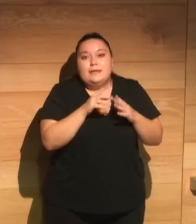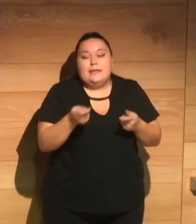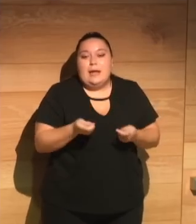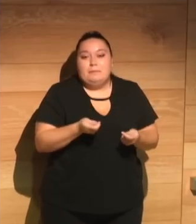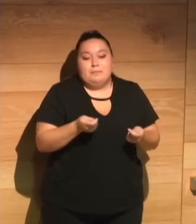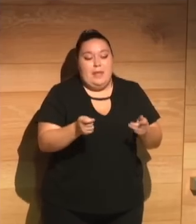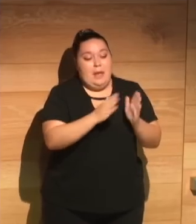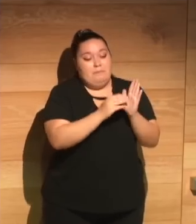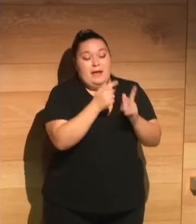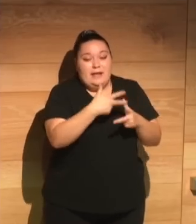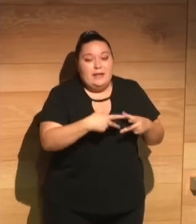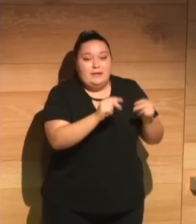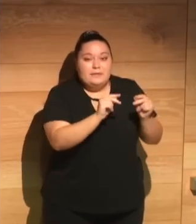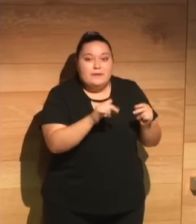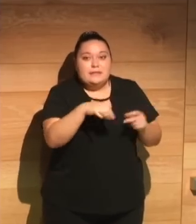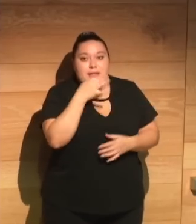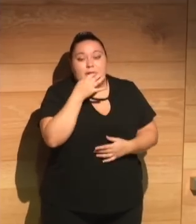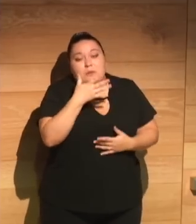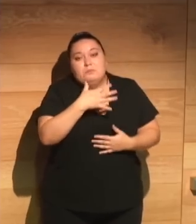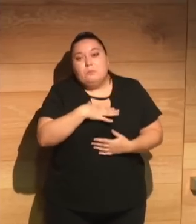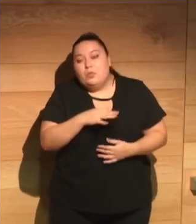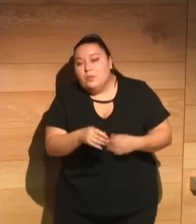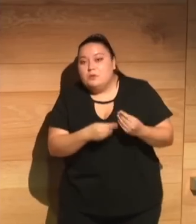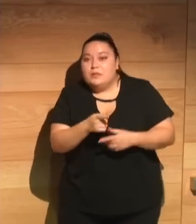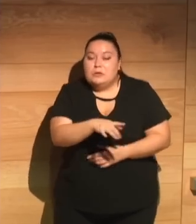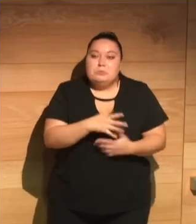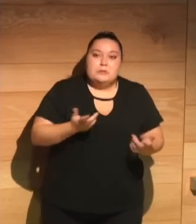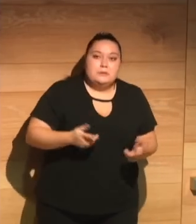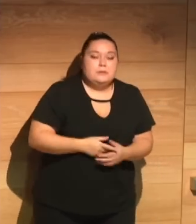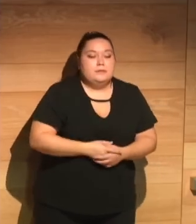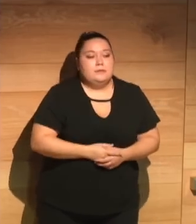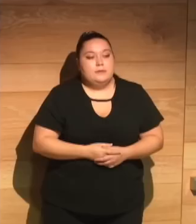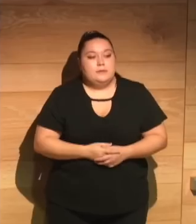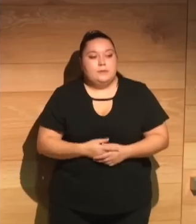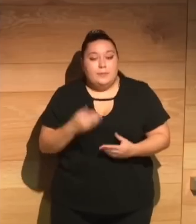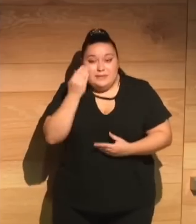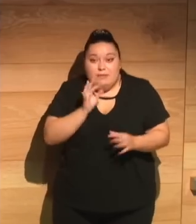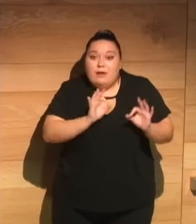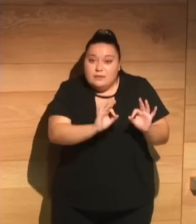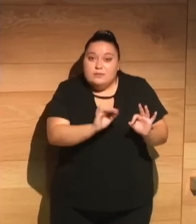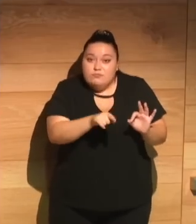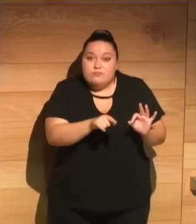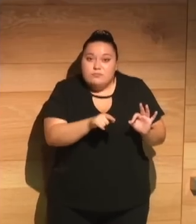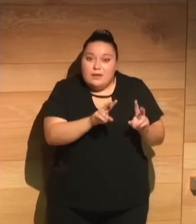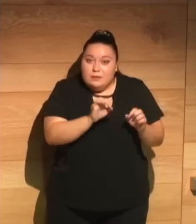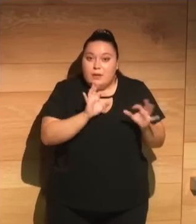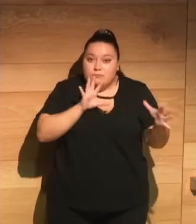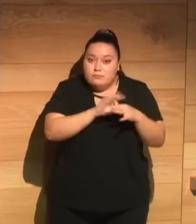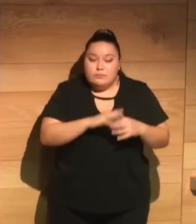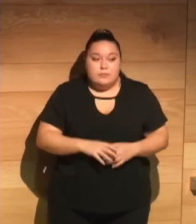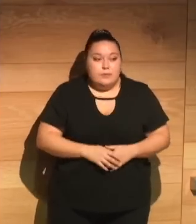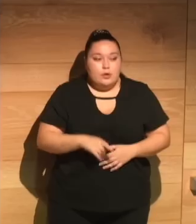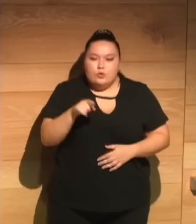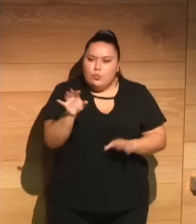paella y dices, sí, pues esta tarde podríamos, ¿no? Me ducho, claro, bueno, me ducho. Claro. Pensaba que iba de eso. Sí. Pero o sea, lo que